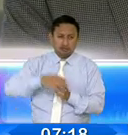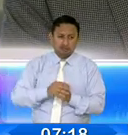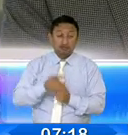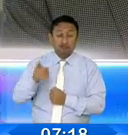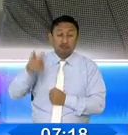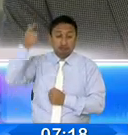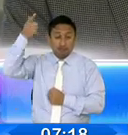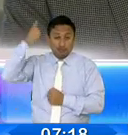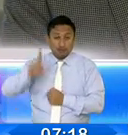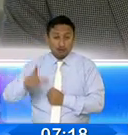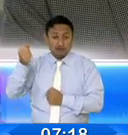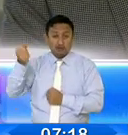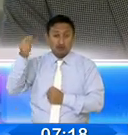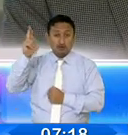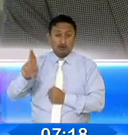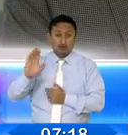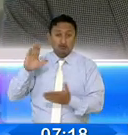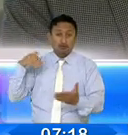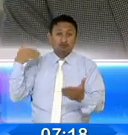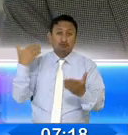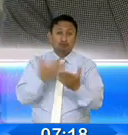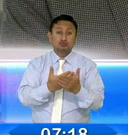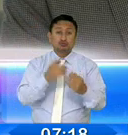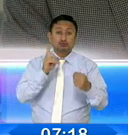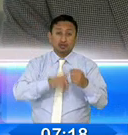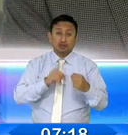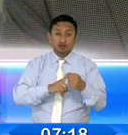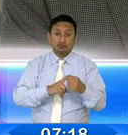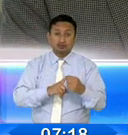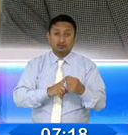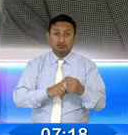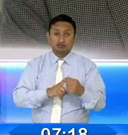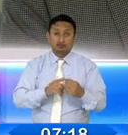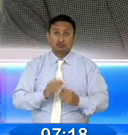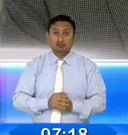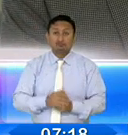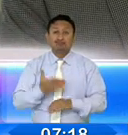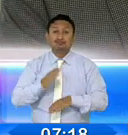sur hacia Quito debido a la